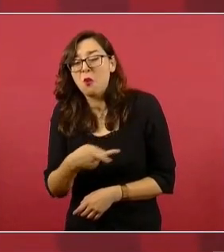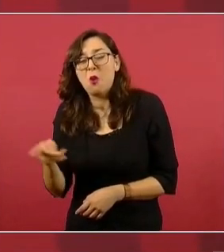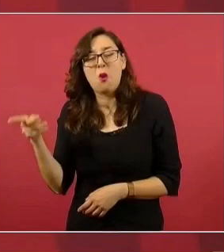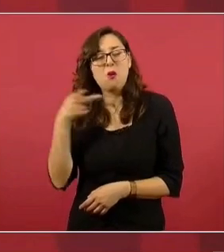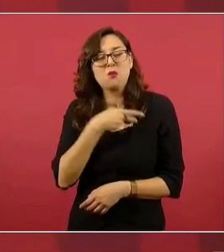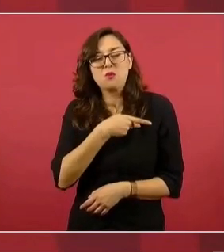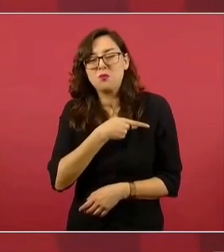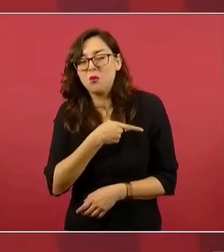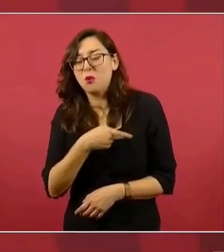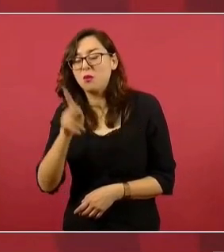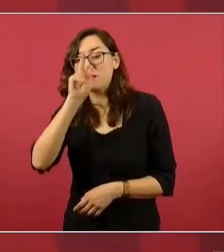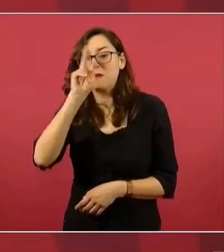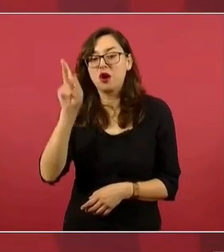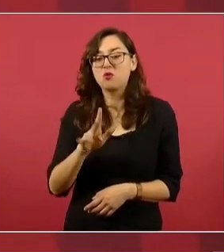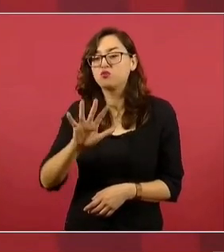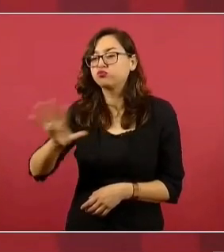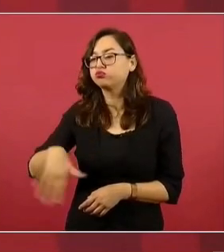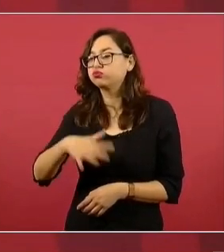y se ordena